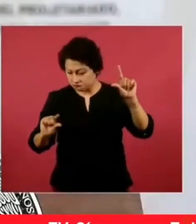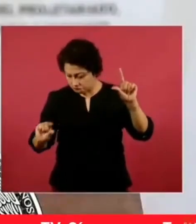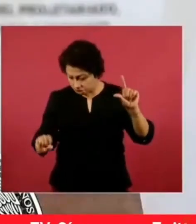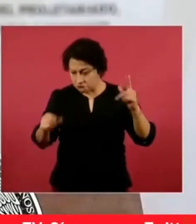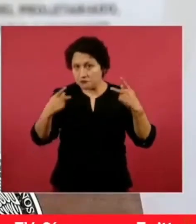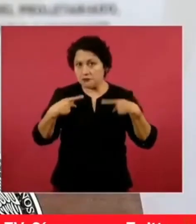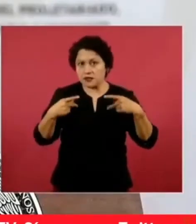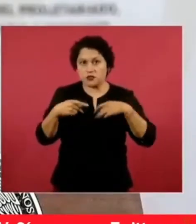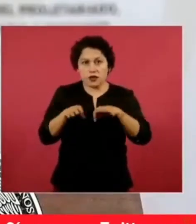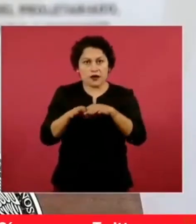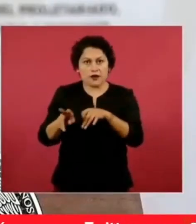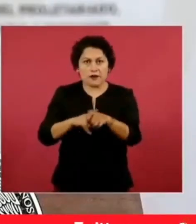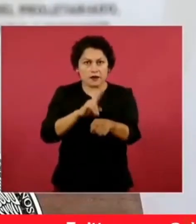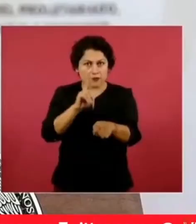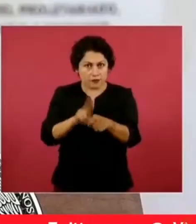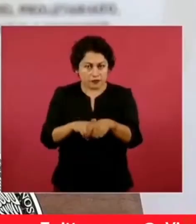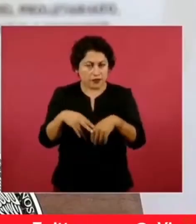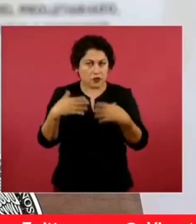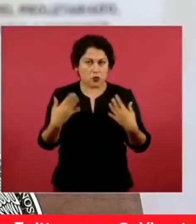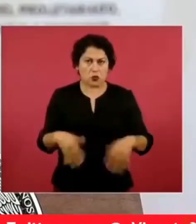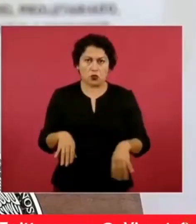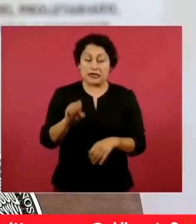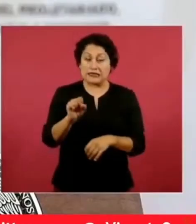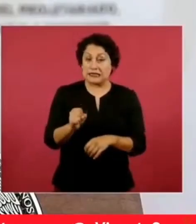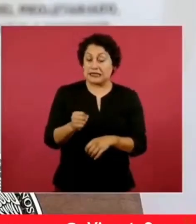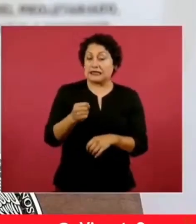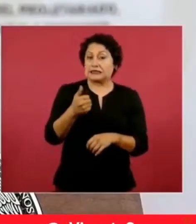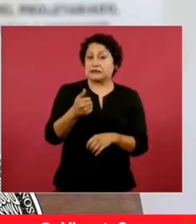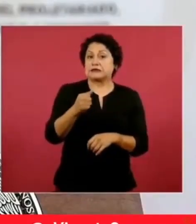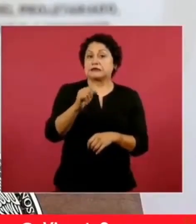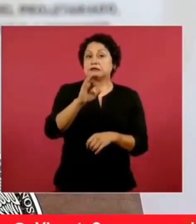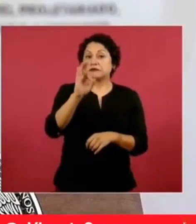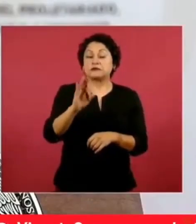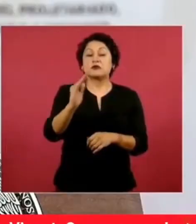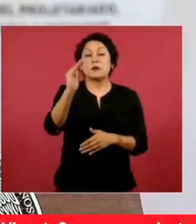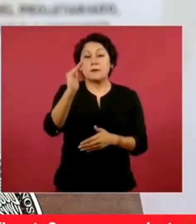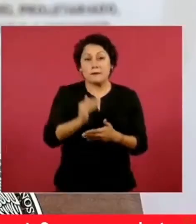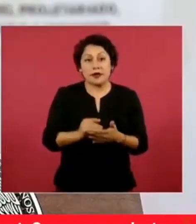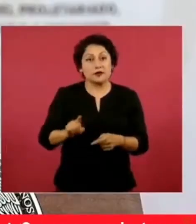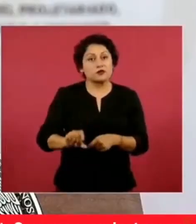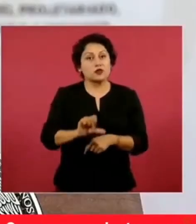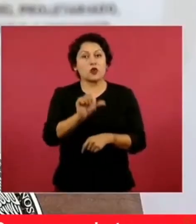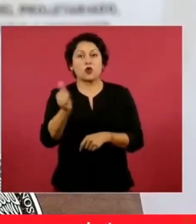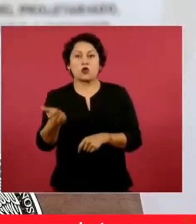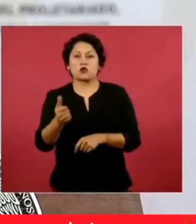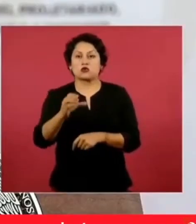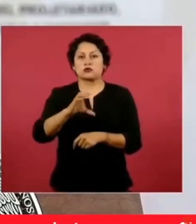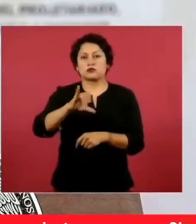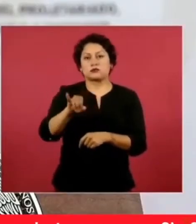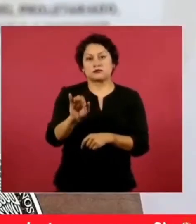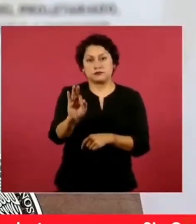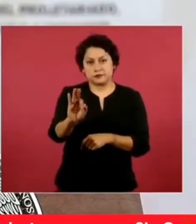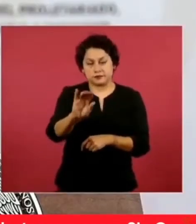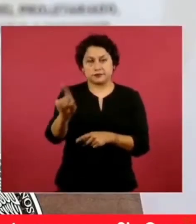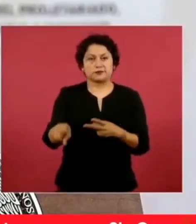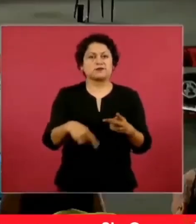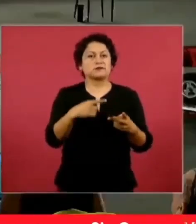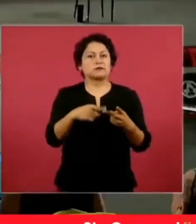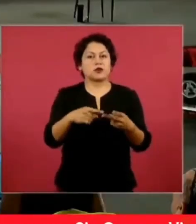62 veces menos que un consejero de la Judicatura y 50 veces menos que un juez.